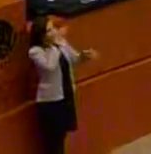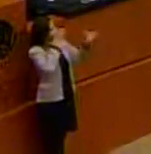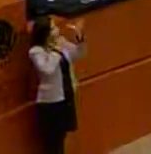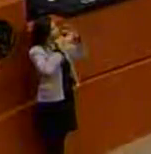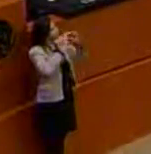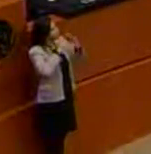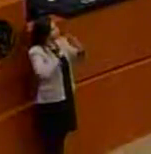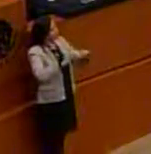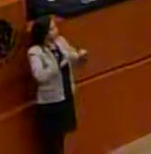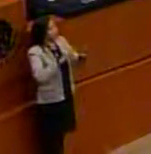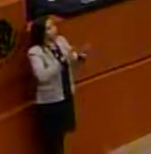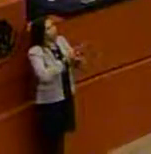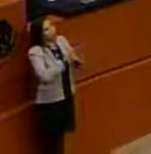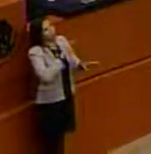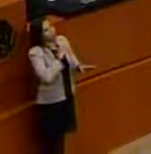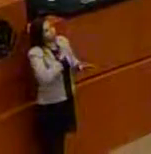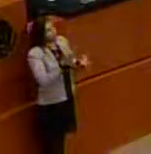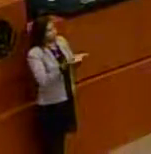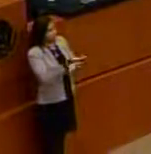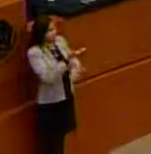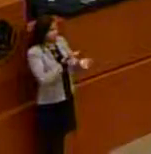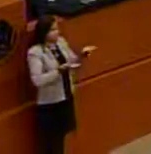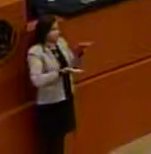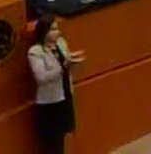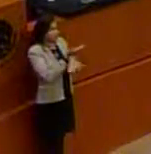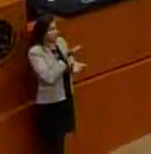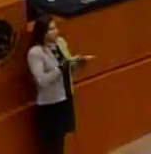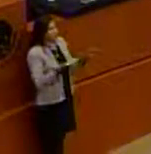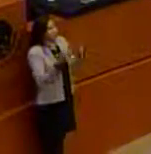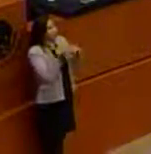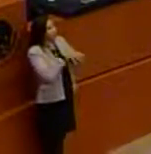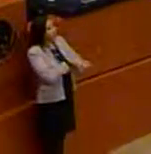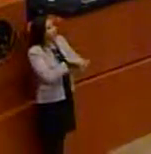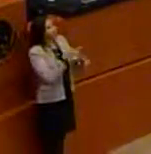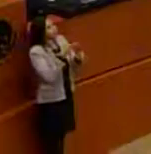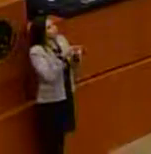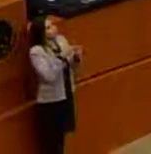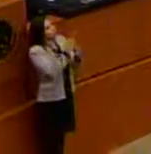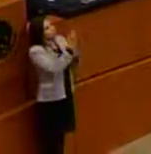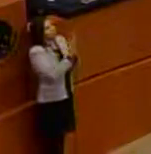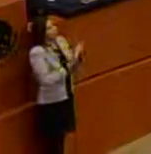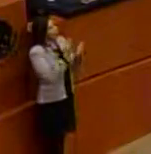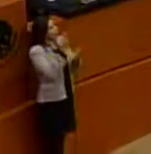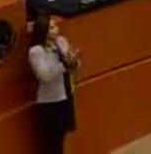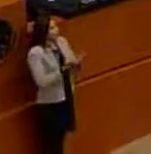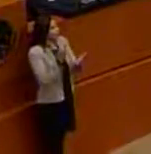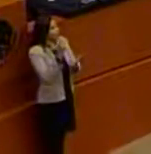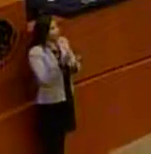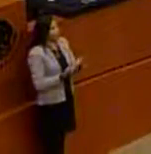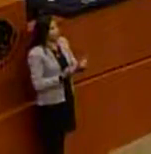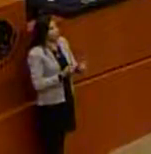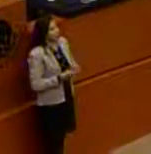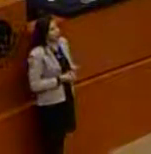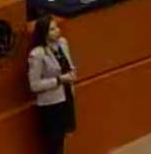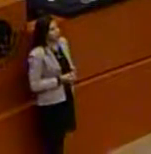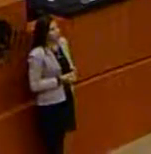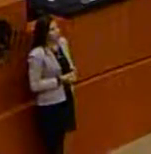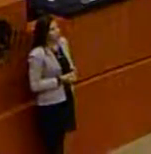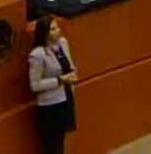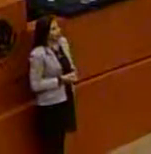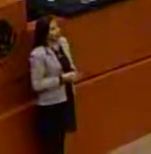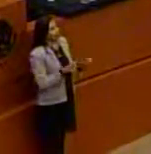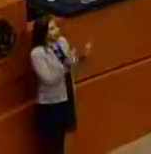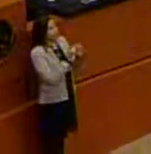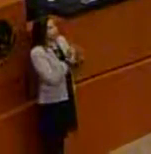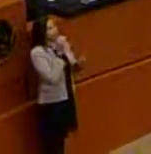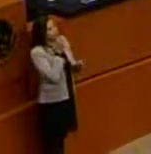enseñarnos respecto a cómo se pueden combinar estos esquemas. Y solamente me